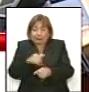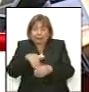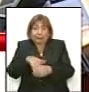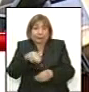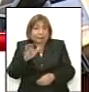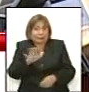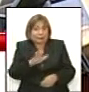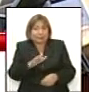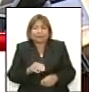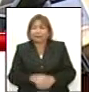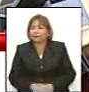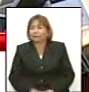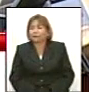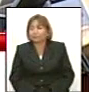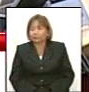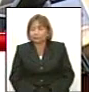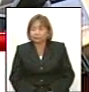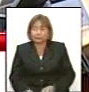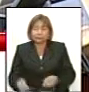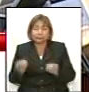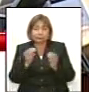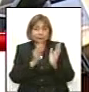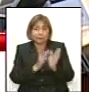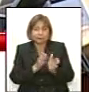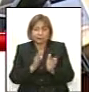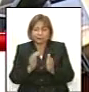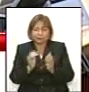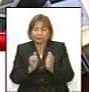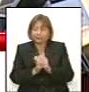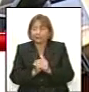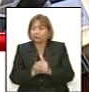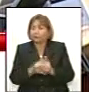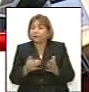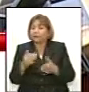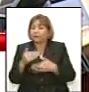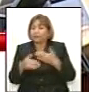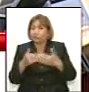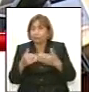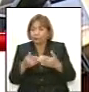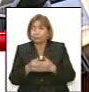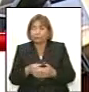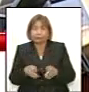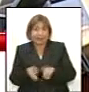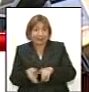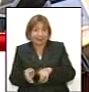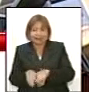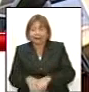plan y está también incorporado dentro de la agenda de Bicentenario esas acciones. Lo mismo sucede, sí.